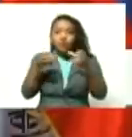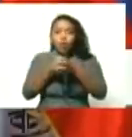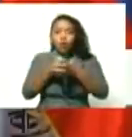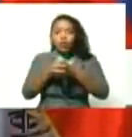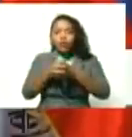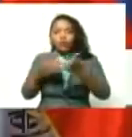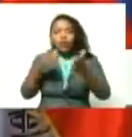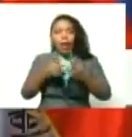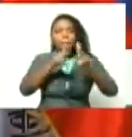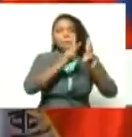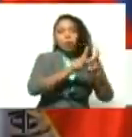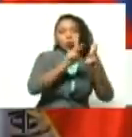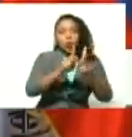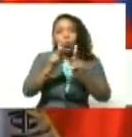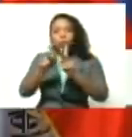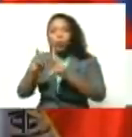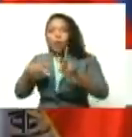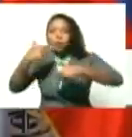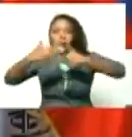delincuencia organizada